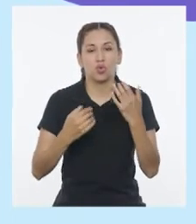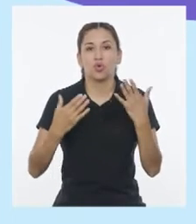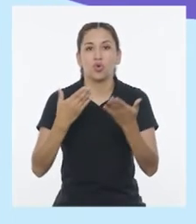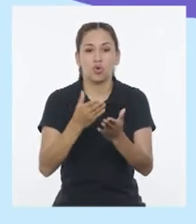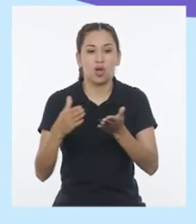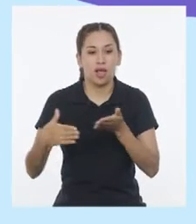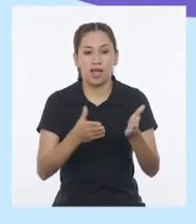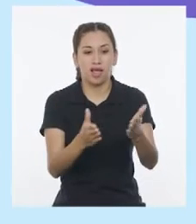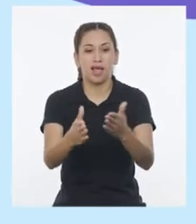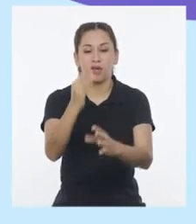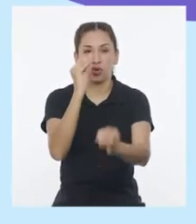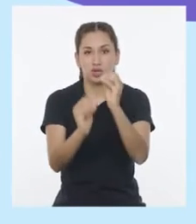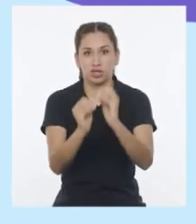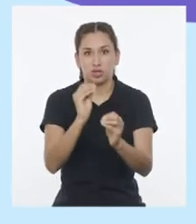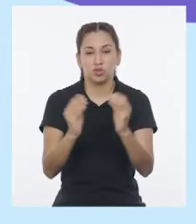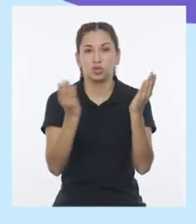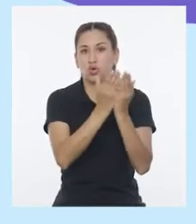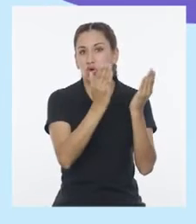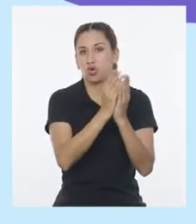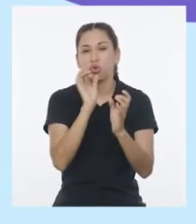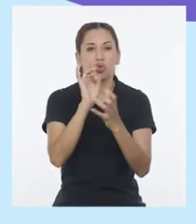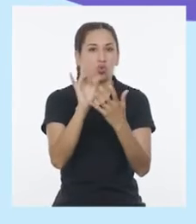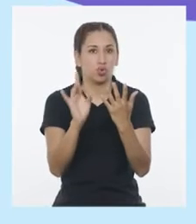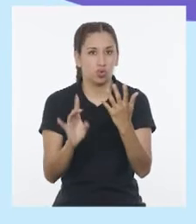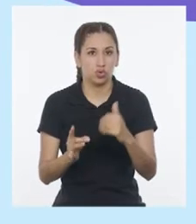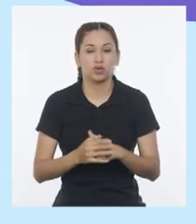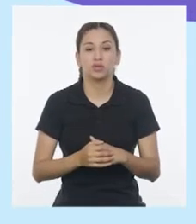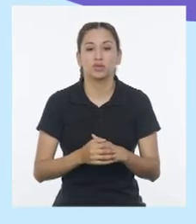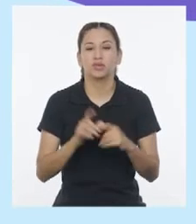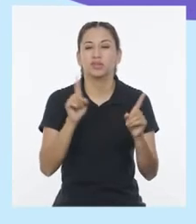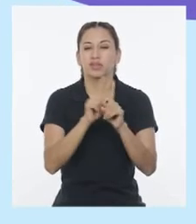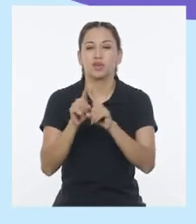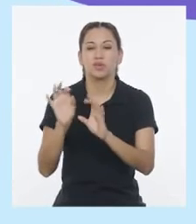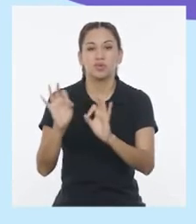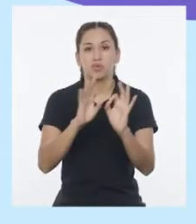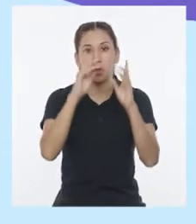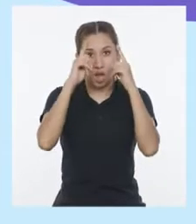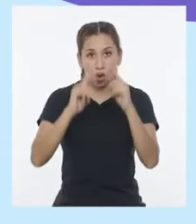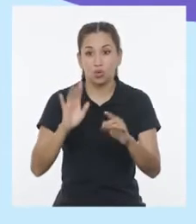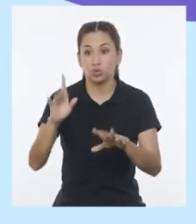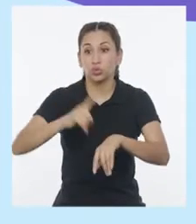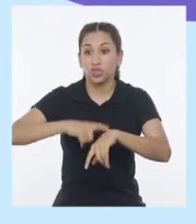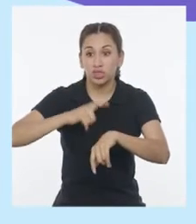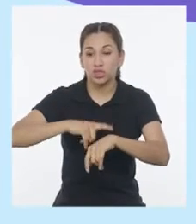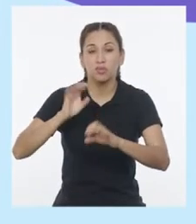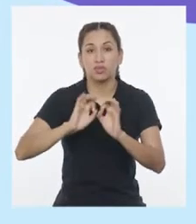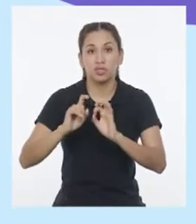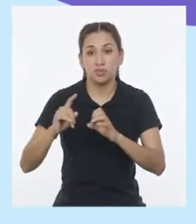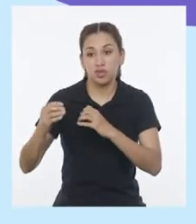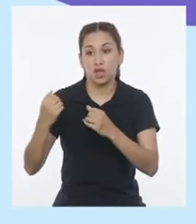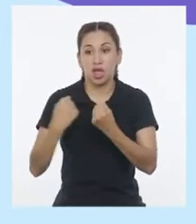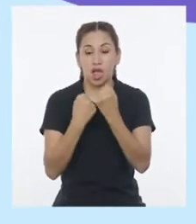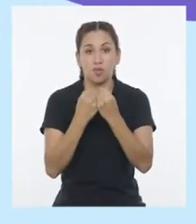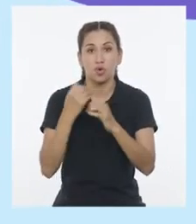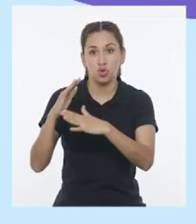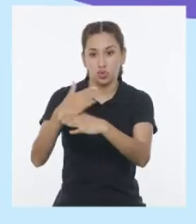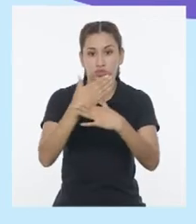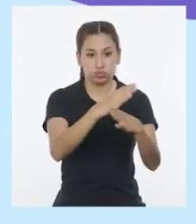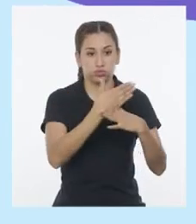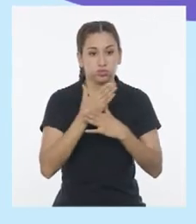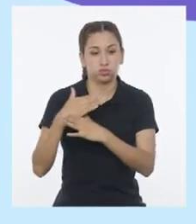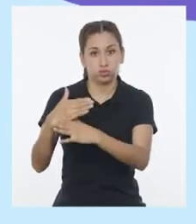comunales, como caminos, reparación de la escuela, entre otros, de acuerdo a sus posibilidades y buscando la